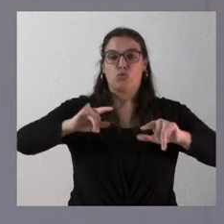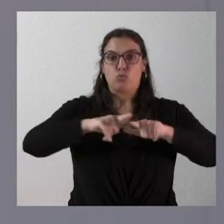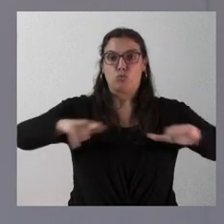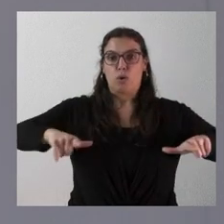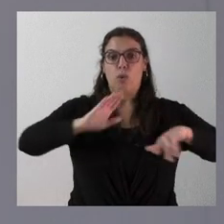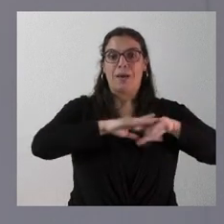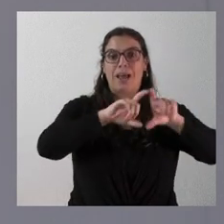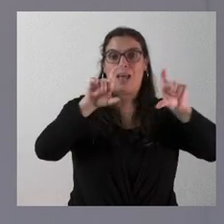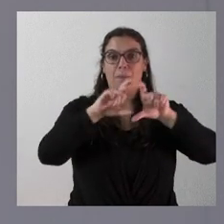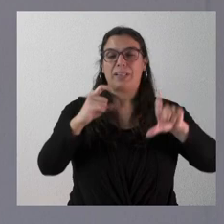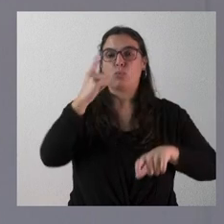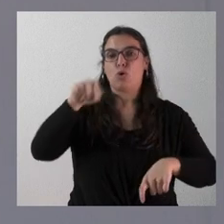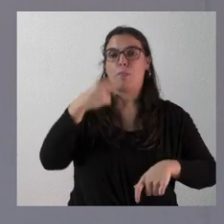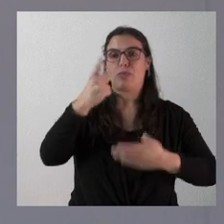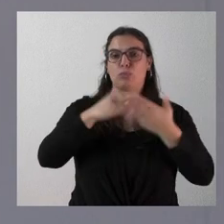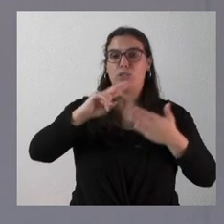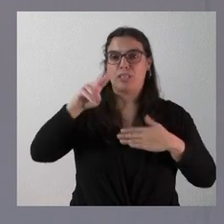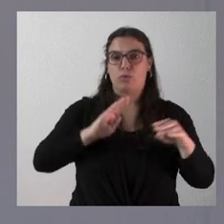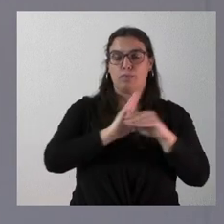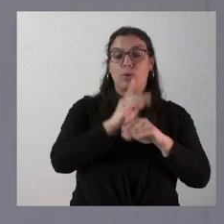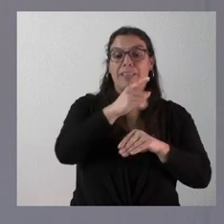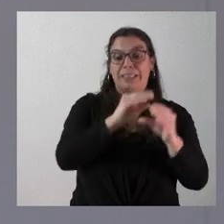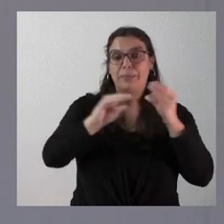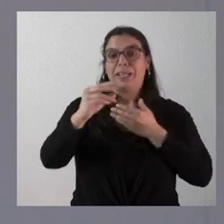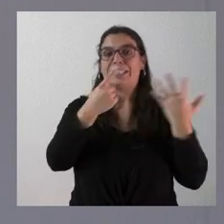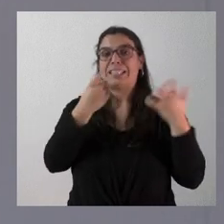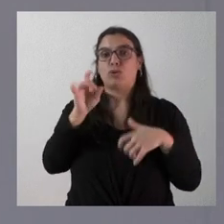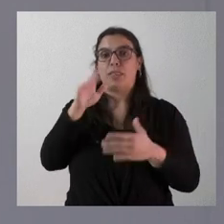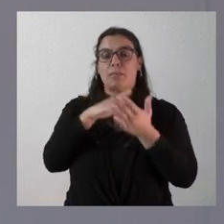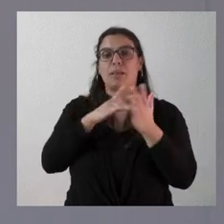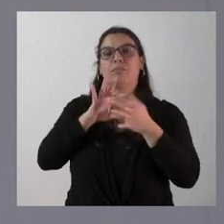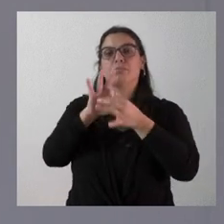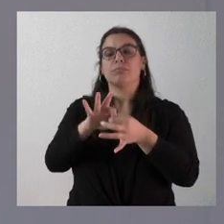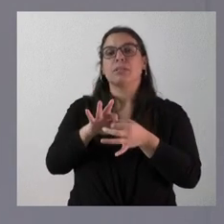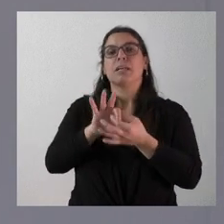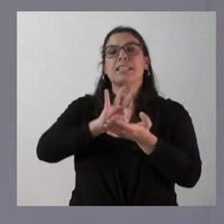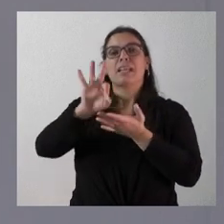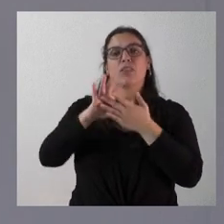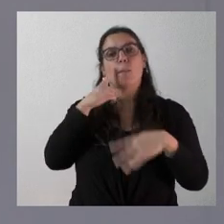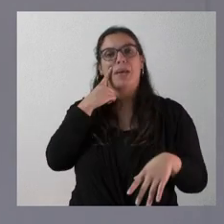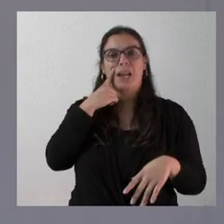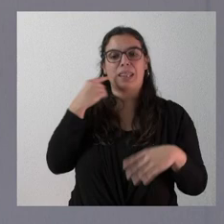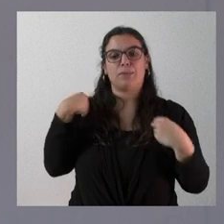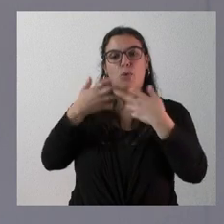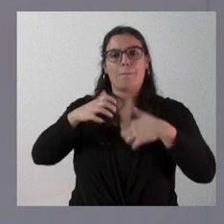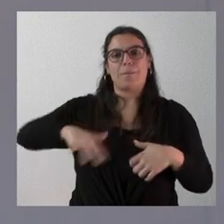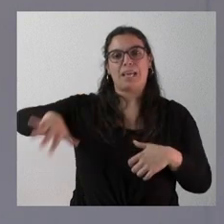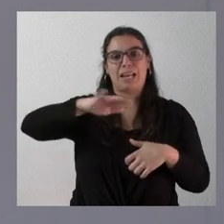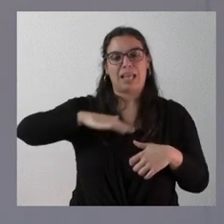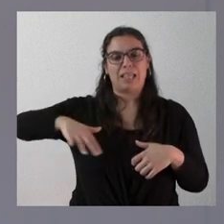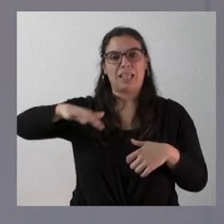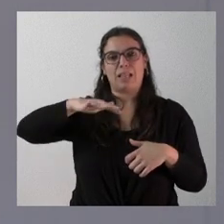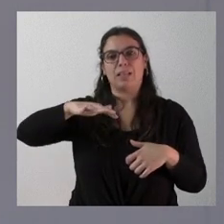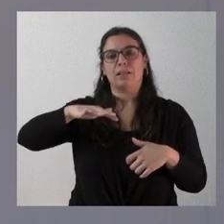1,2 millones de euros de los cuales 615.000 euros se corresponden al contrato del servicio de vigilancia del polígono Industrial